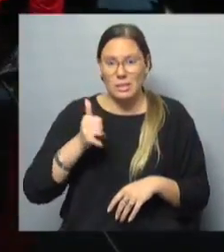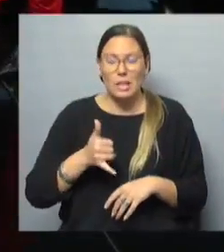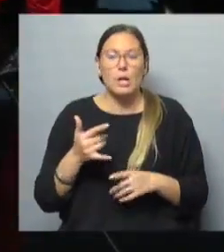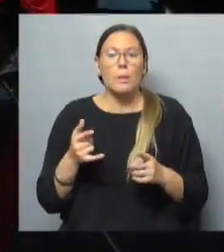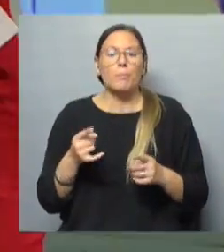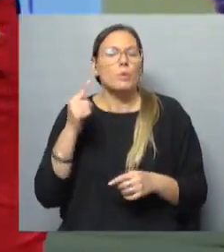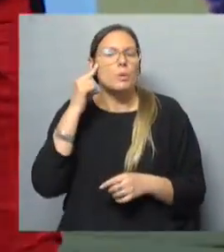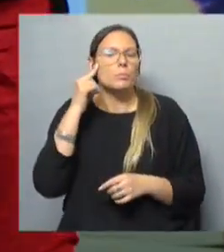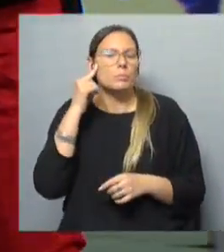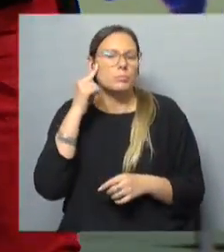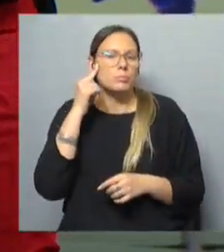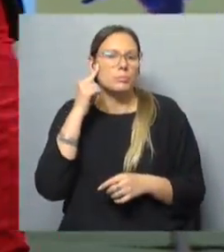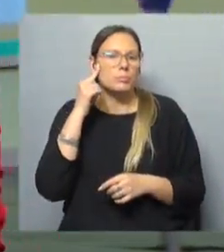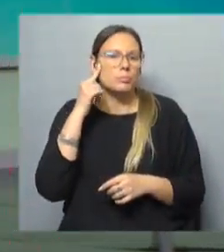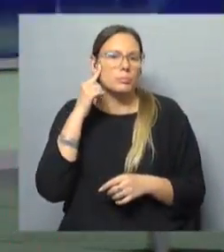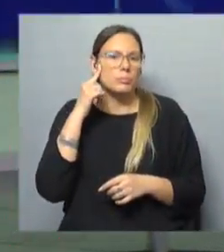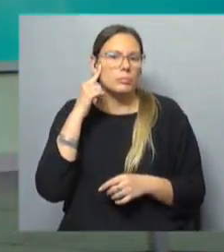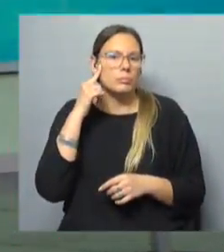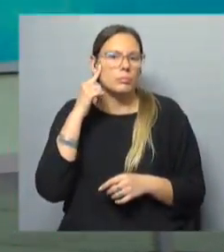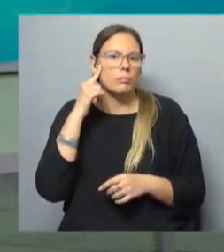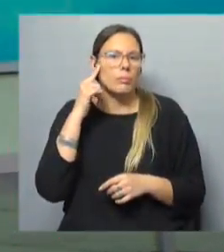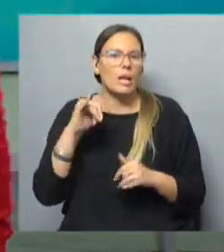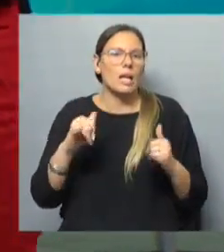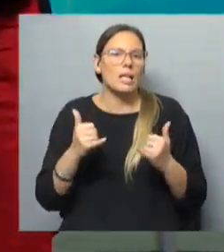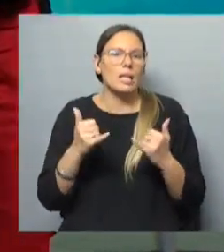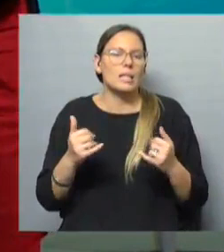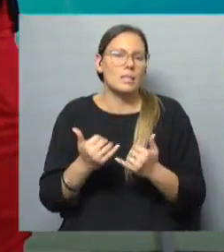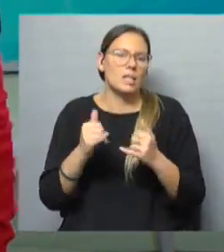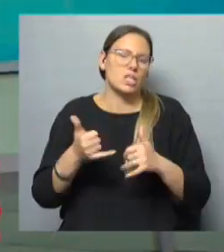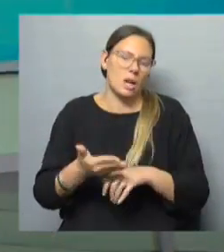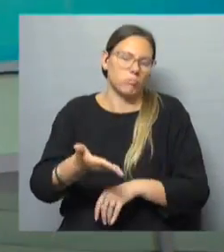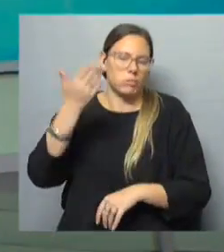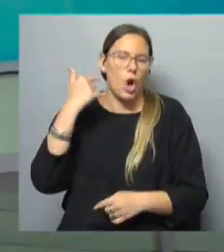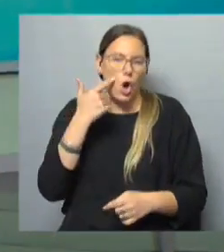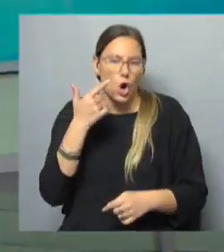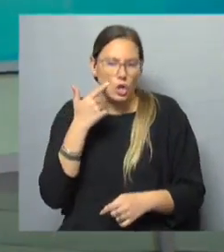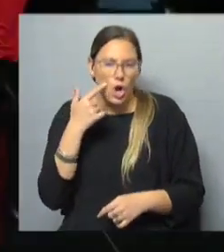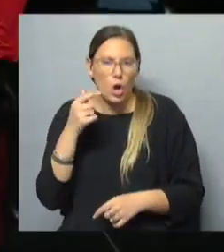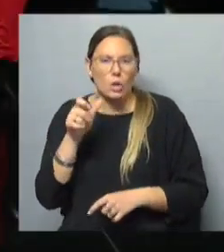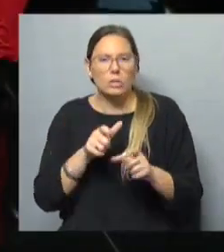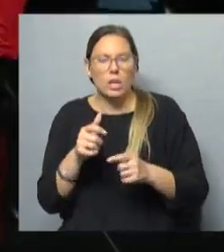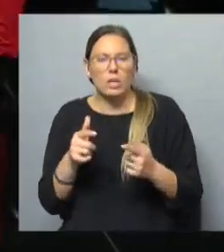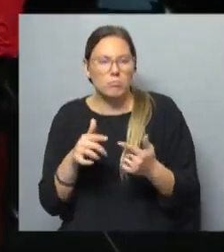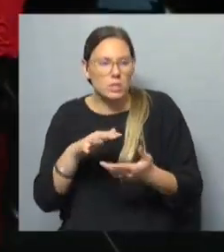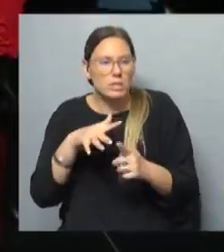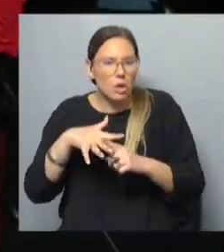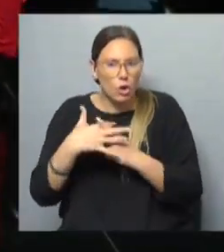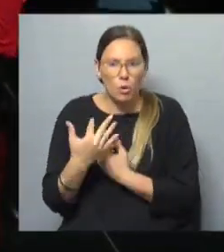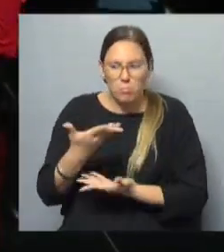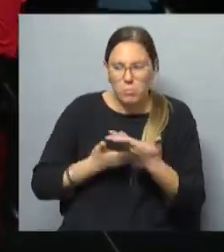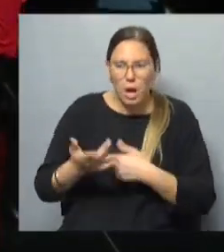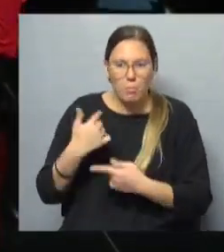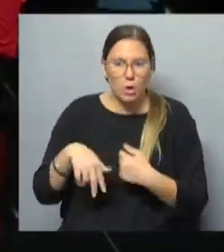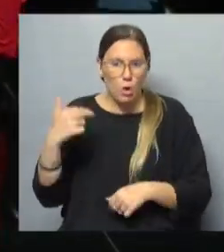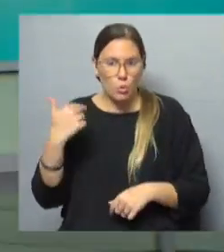uno pensaría que... O sea, que hace tiempo que se conocen, que tienen muchas personas en común, ¿no? Que se han cruzado. ¿Verdad? Pero